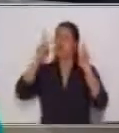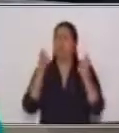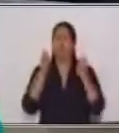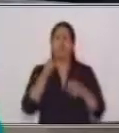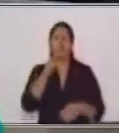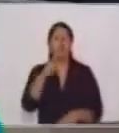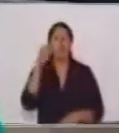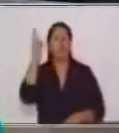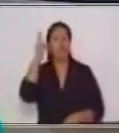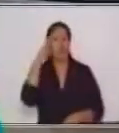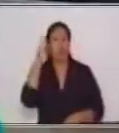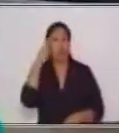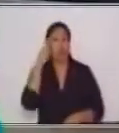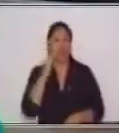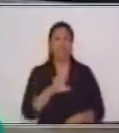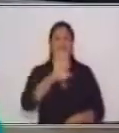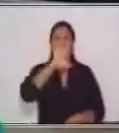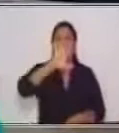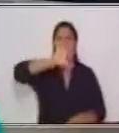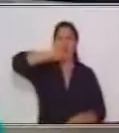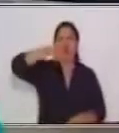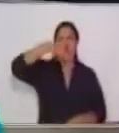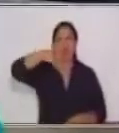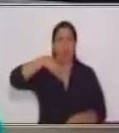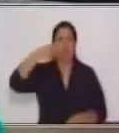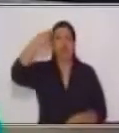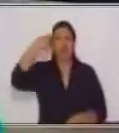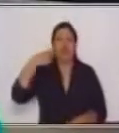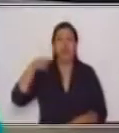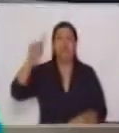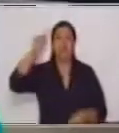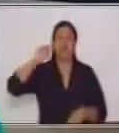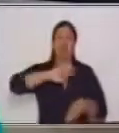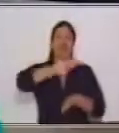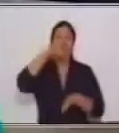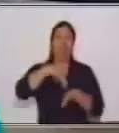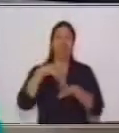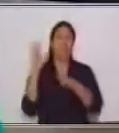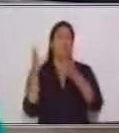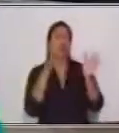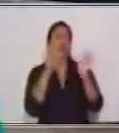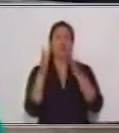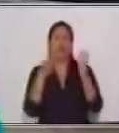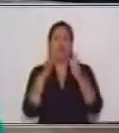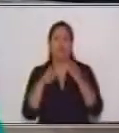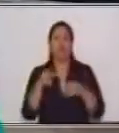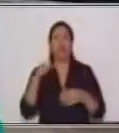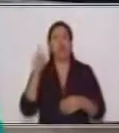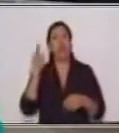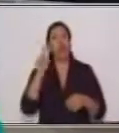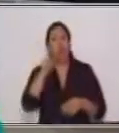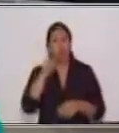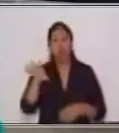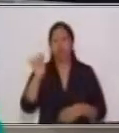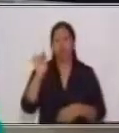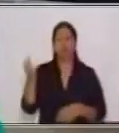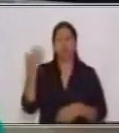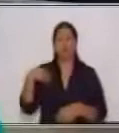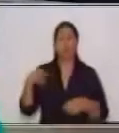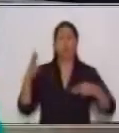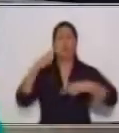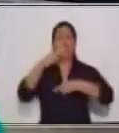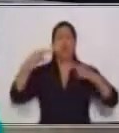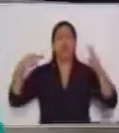Recordemos que el 5 de junio es el Día del Medio Ambiente. Te invito entonces a reducir, reutilizar